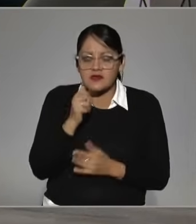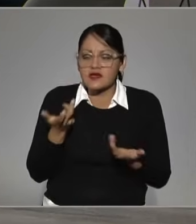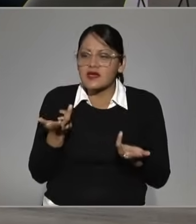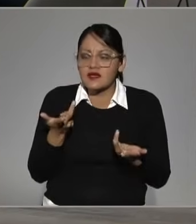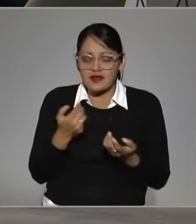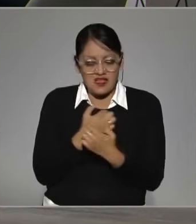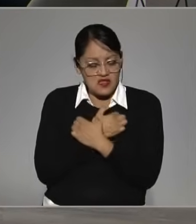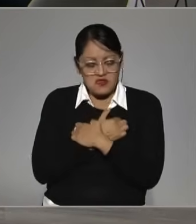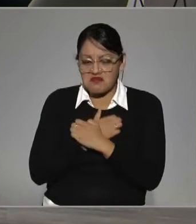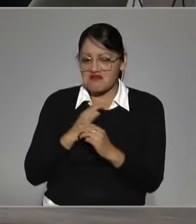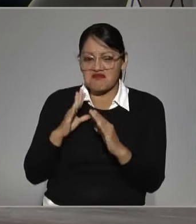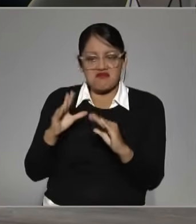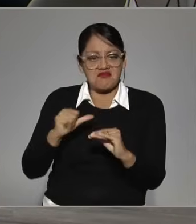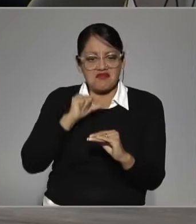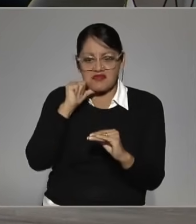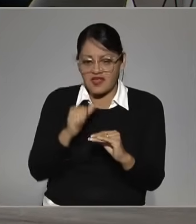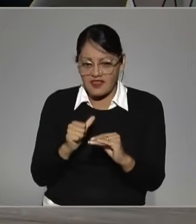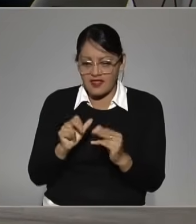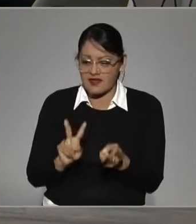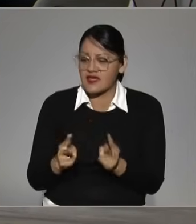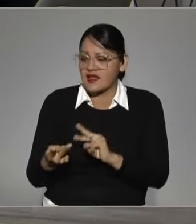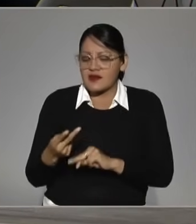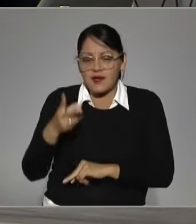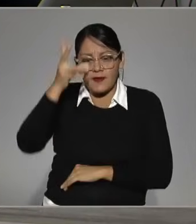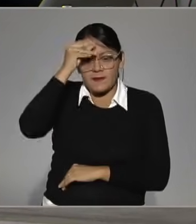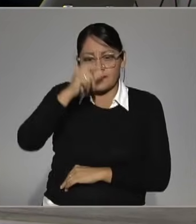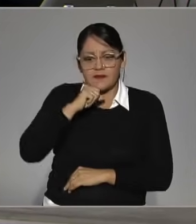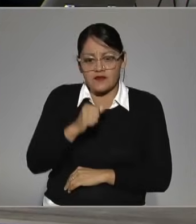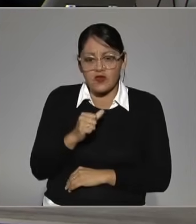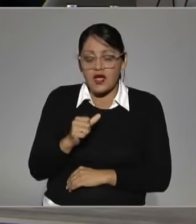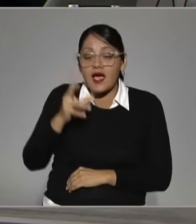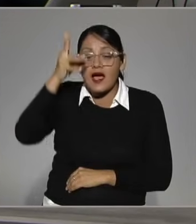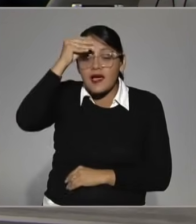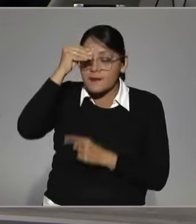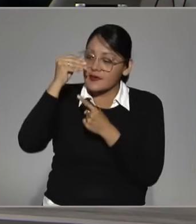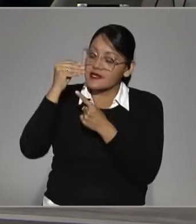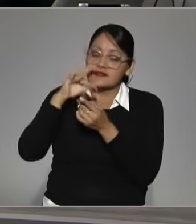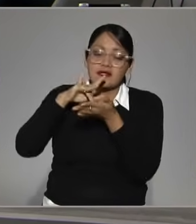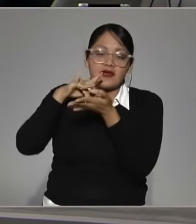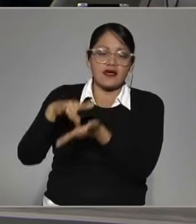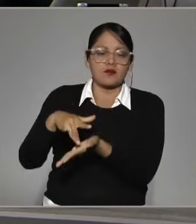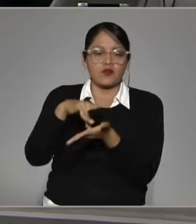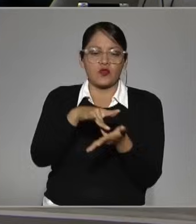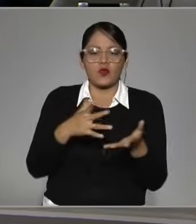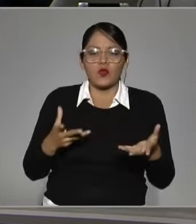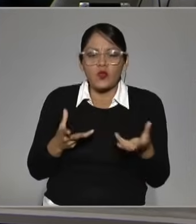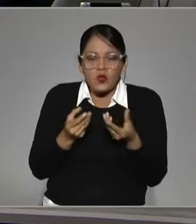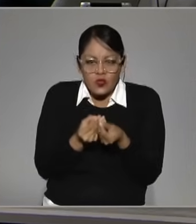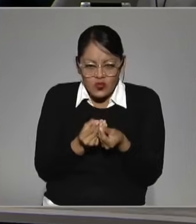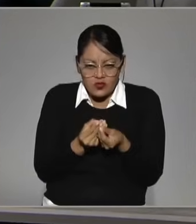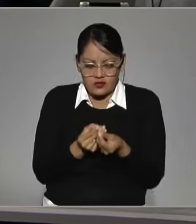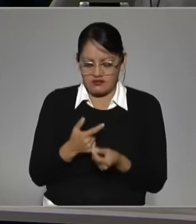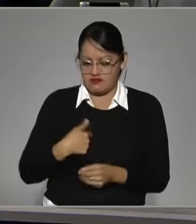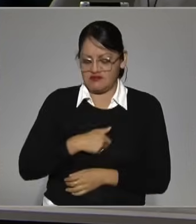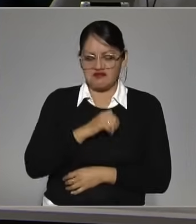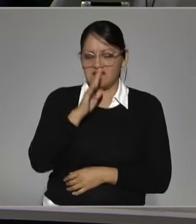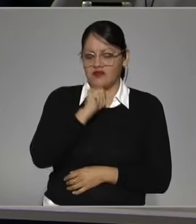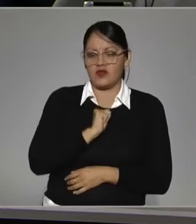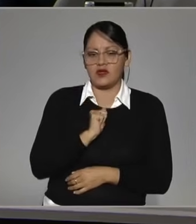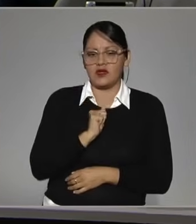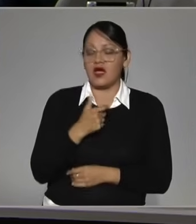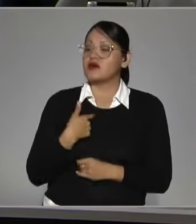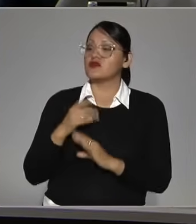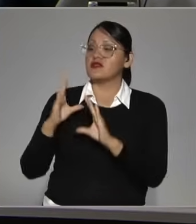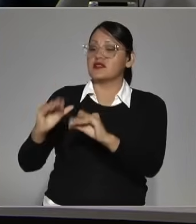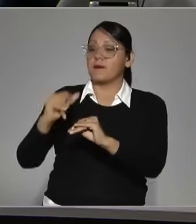estamos educando ni educándonos. El aprendizaje es colaborativo, es conjunto. No puede uno solamente decir, a ver, te voy a